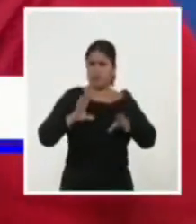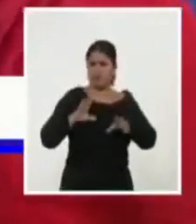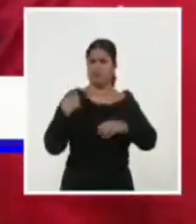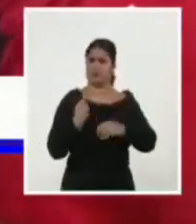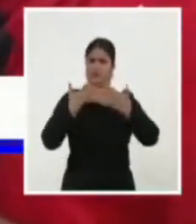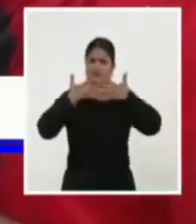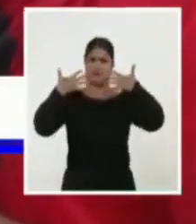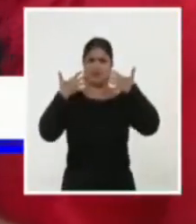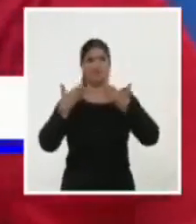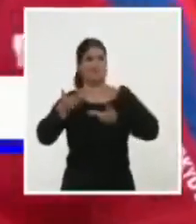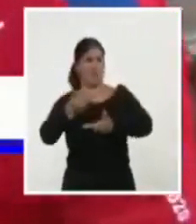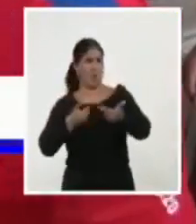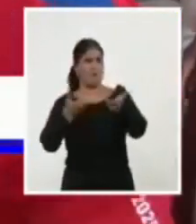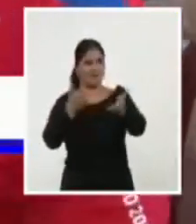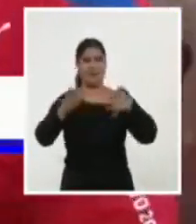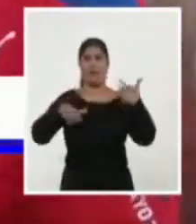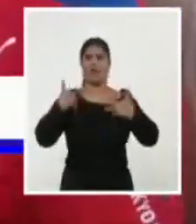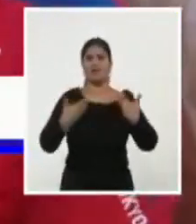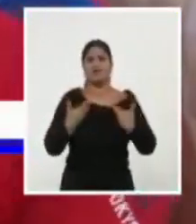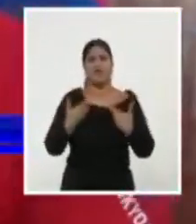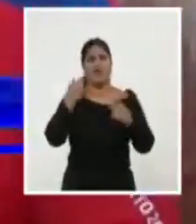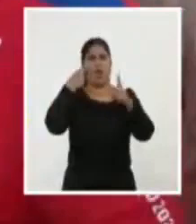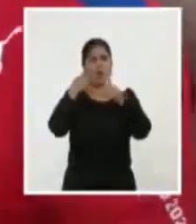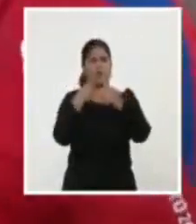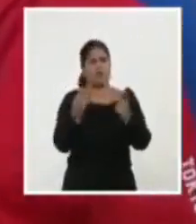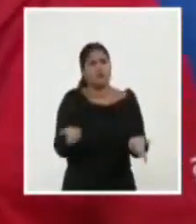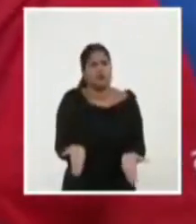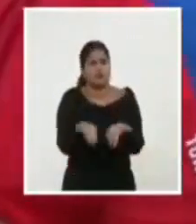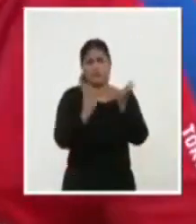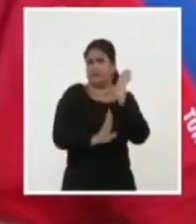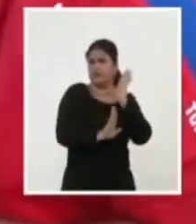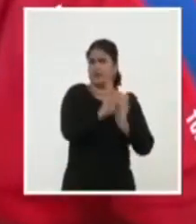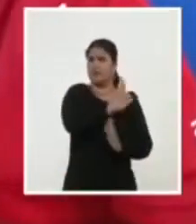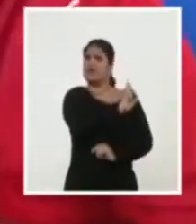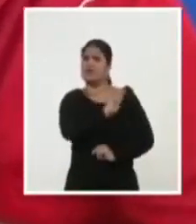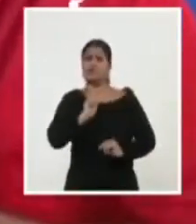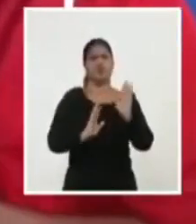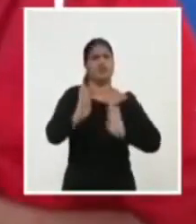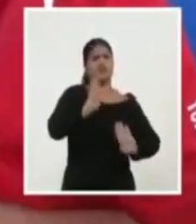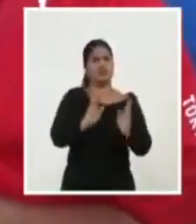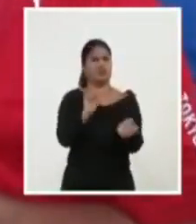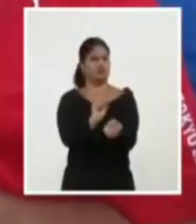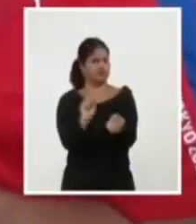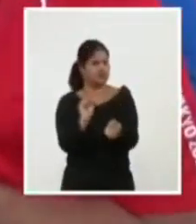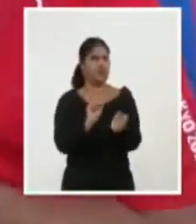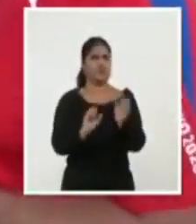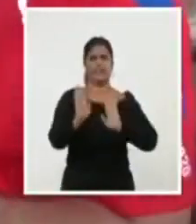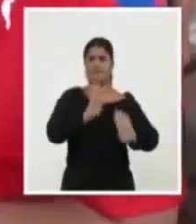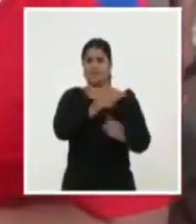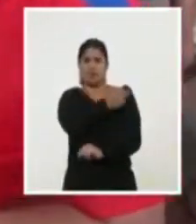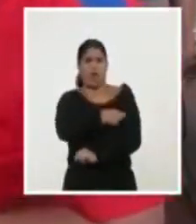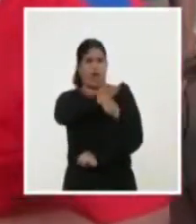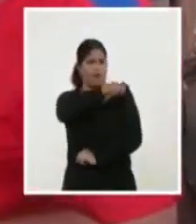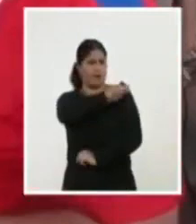ecuménica. Estamos buscando el perfeccionamiento de nuestra sociedad, defendiendo la emancipación, defendiendo el socialismo y condenando, como ustedes mismos